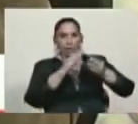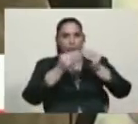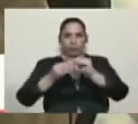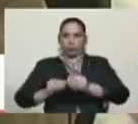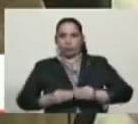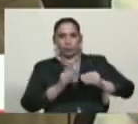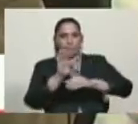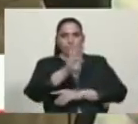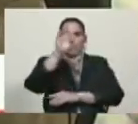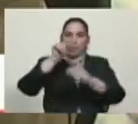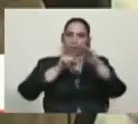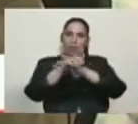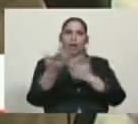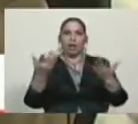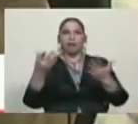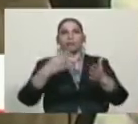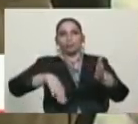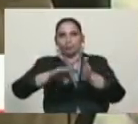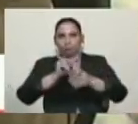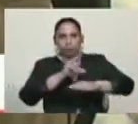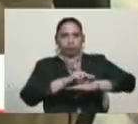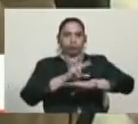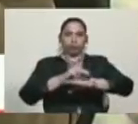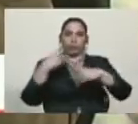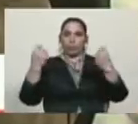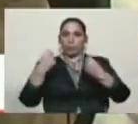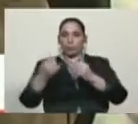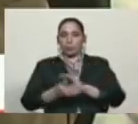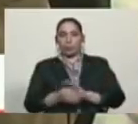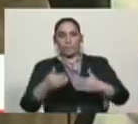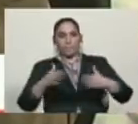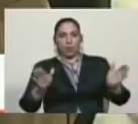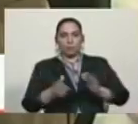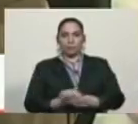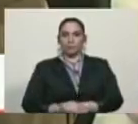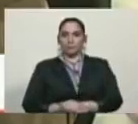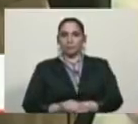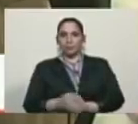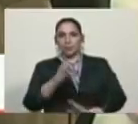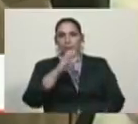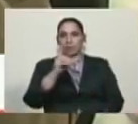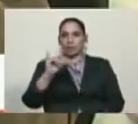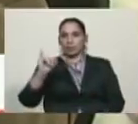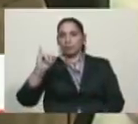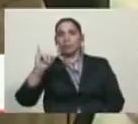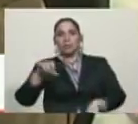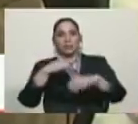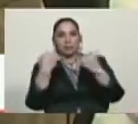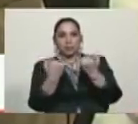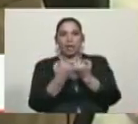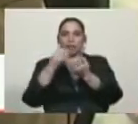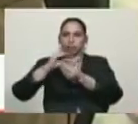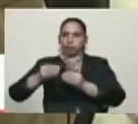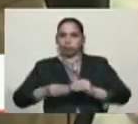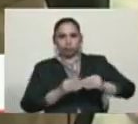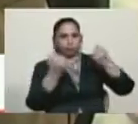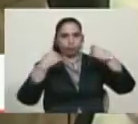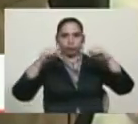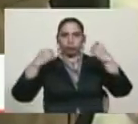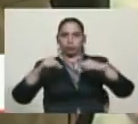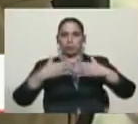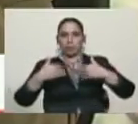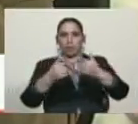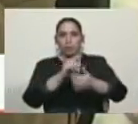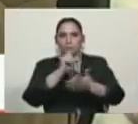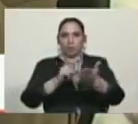recuperando los consultorios populares y rehabilitando las los cede y la sala de rehabilitación las áreas de salud tegra comunitaria de manera